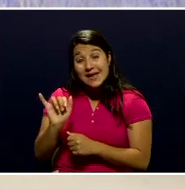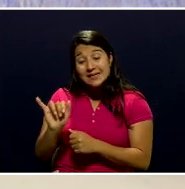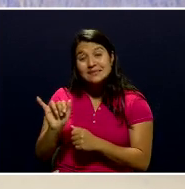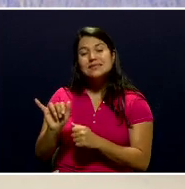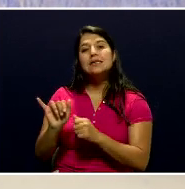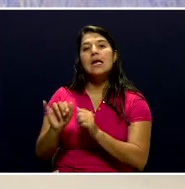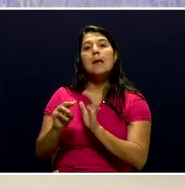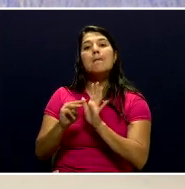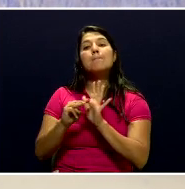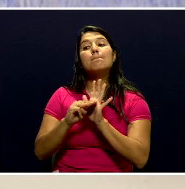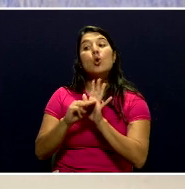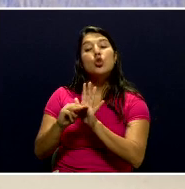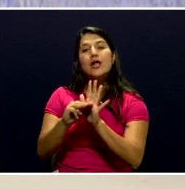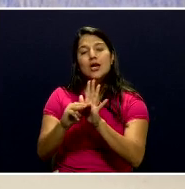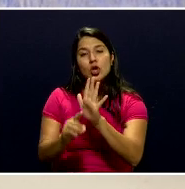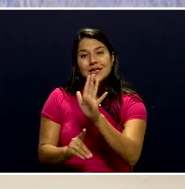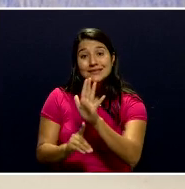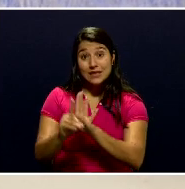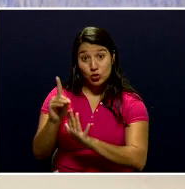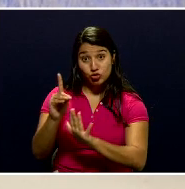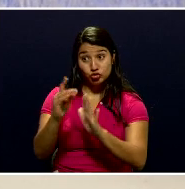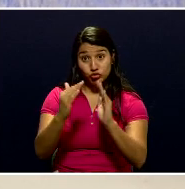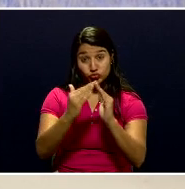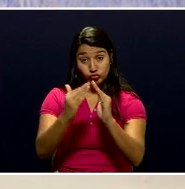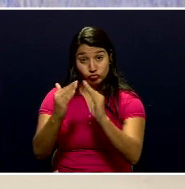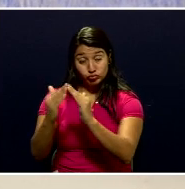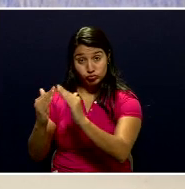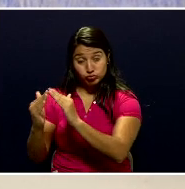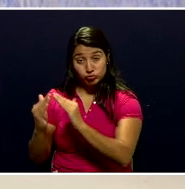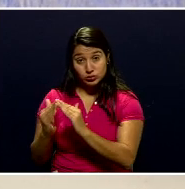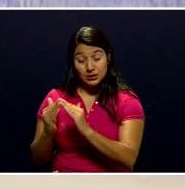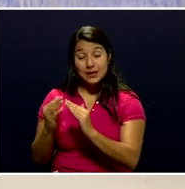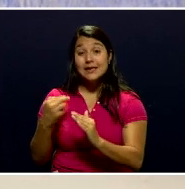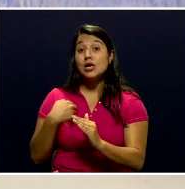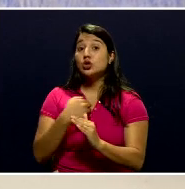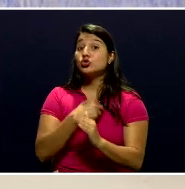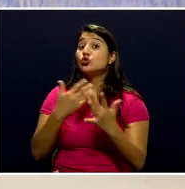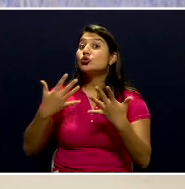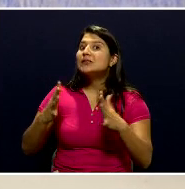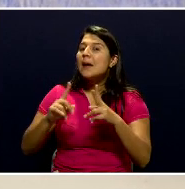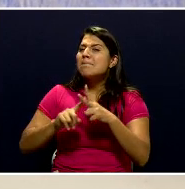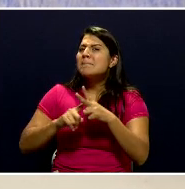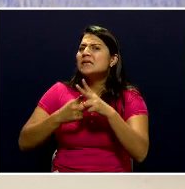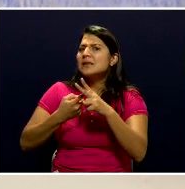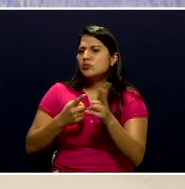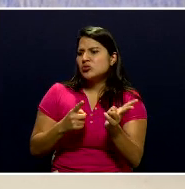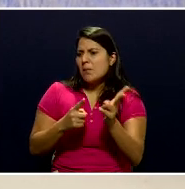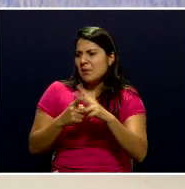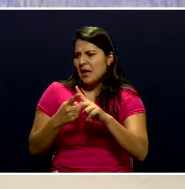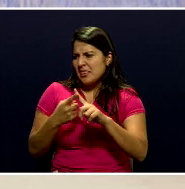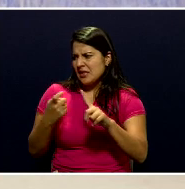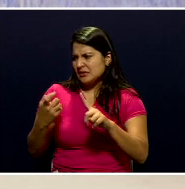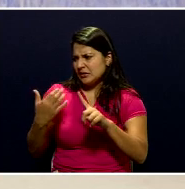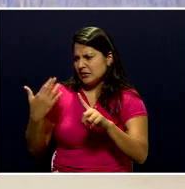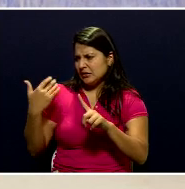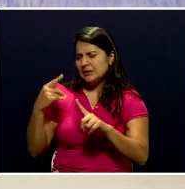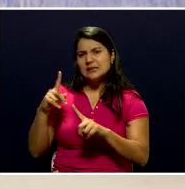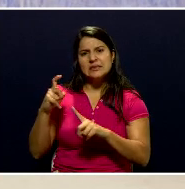de desarrollo urbano que hemos tomado desde hace prácticamente 100